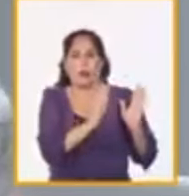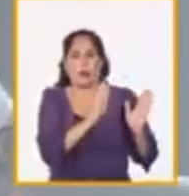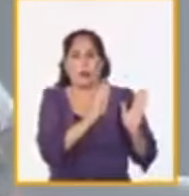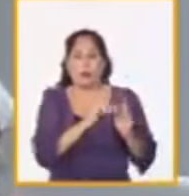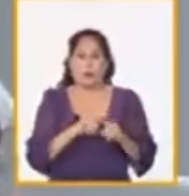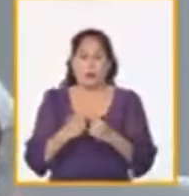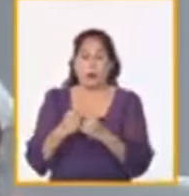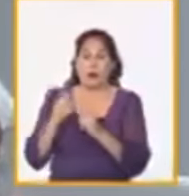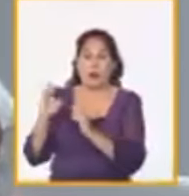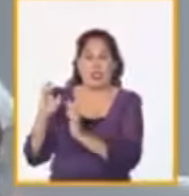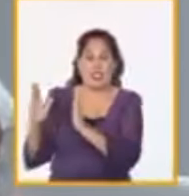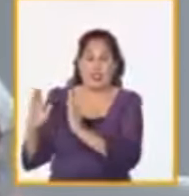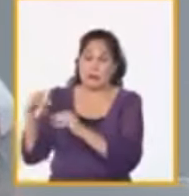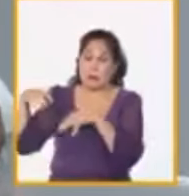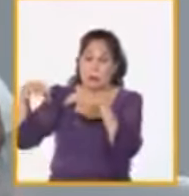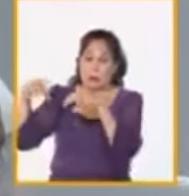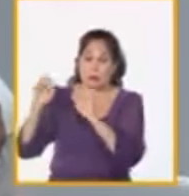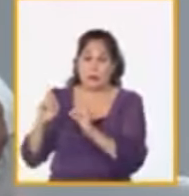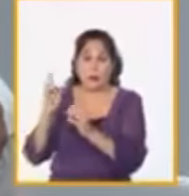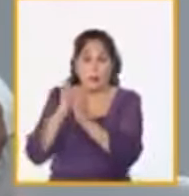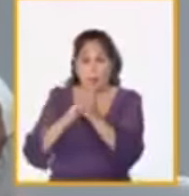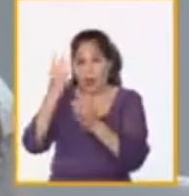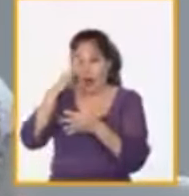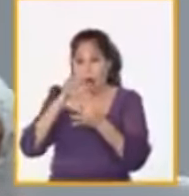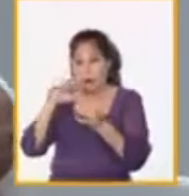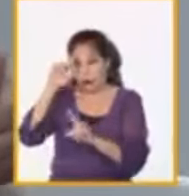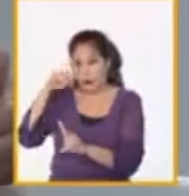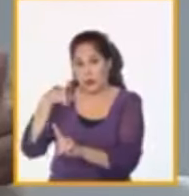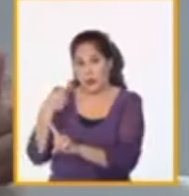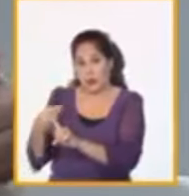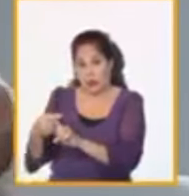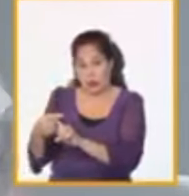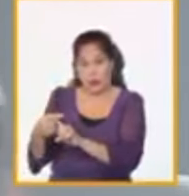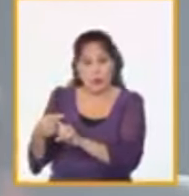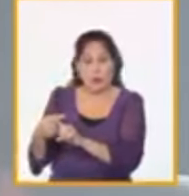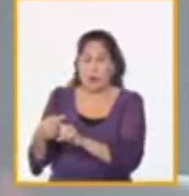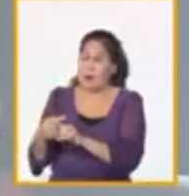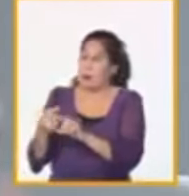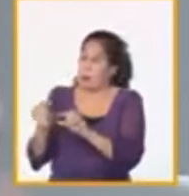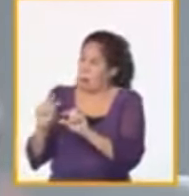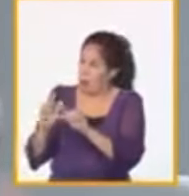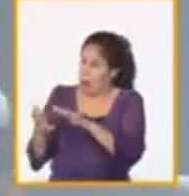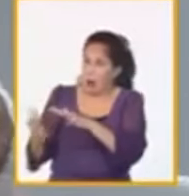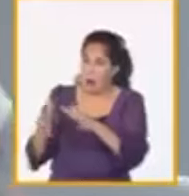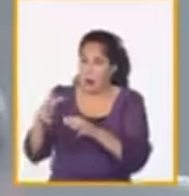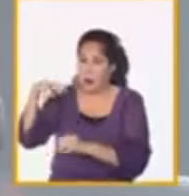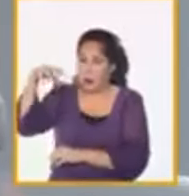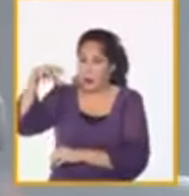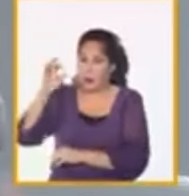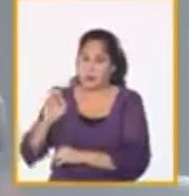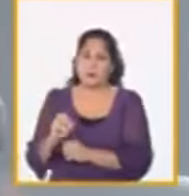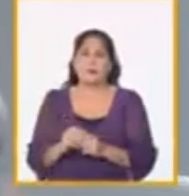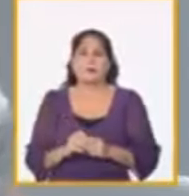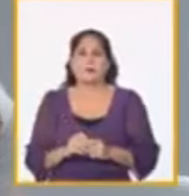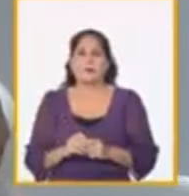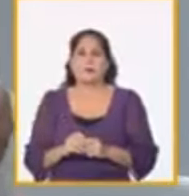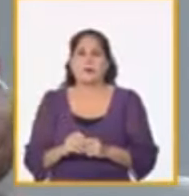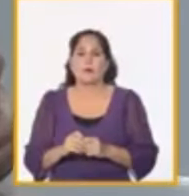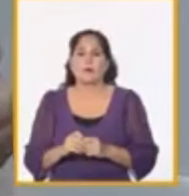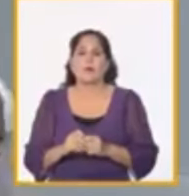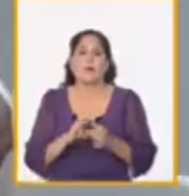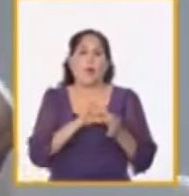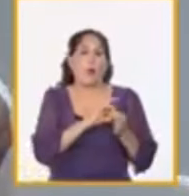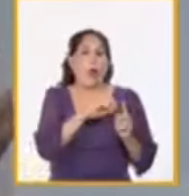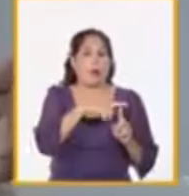embargo, en el mes de agosto y en lo que va de septiembre no nos ha llovido igual, y en las provincias que menos ha llovido es Guantánamo